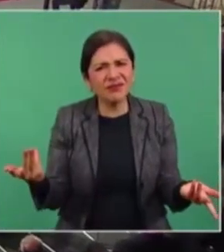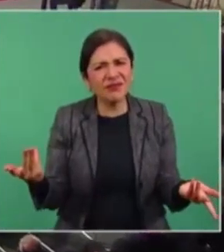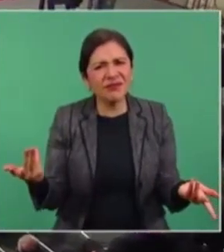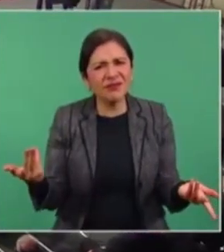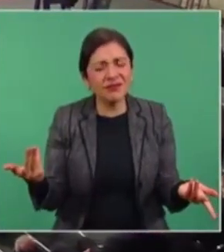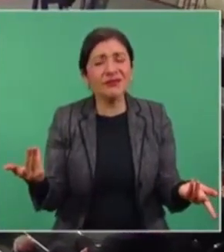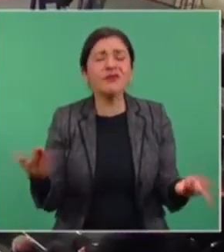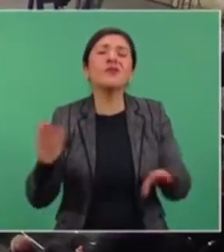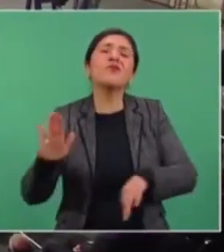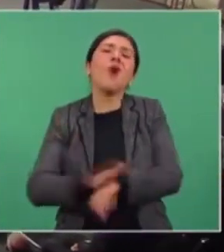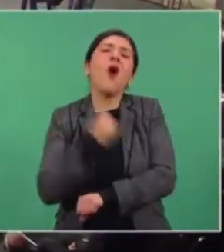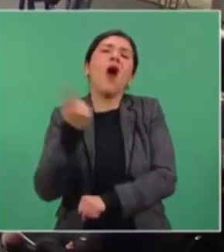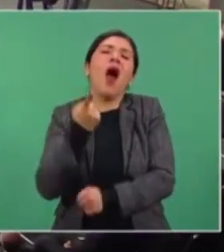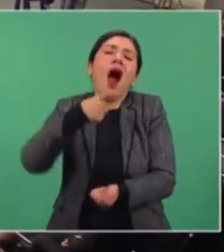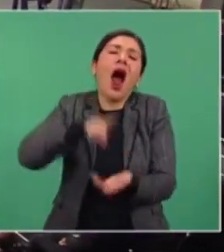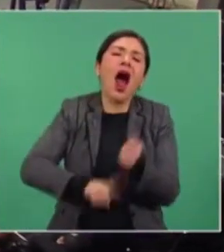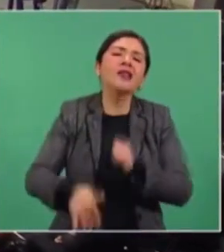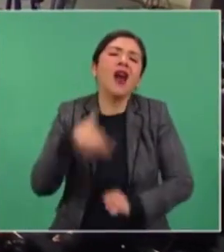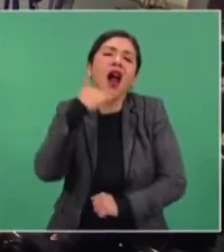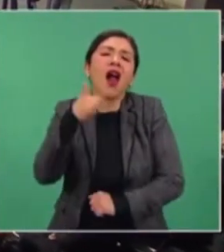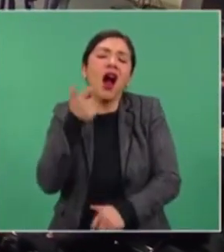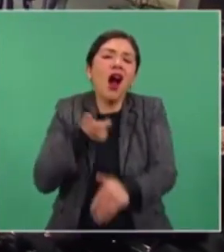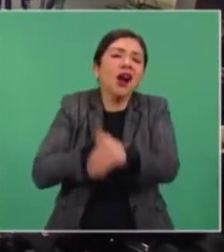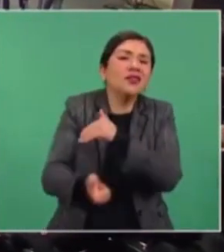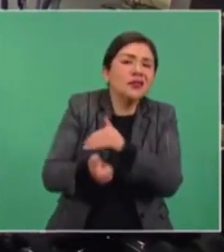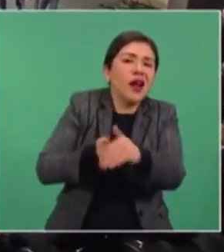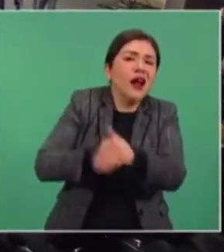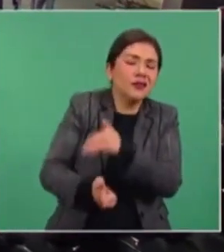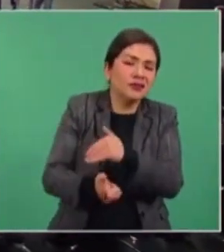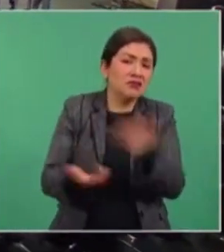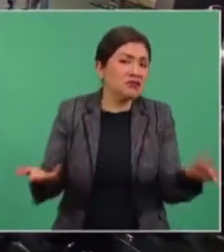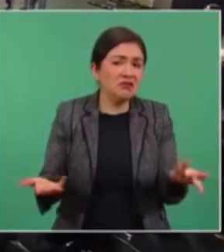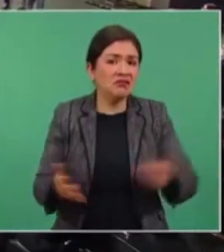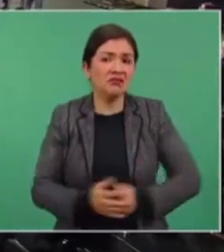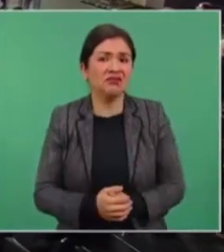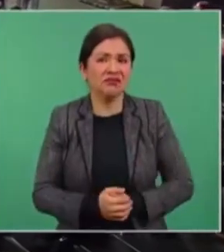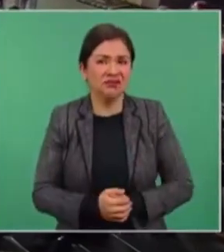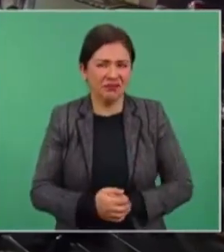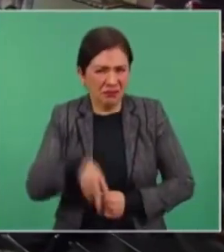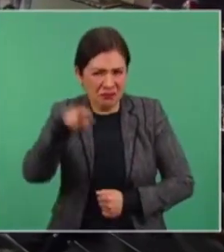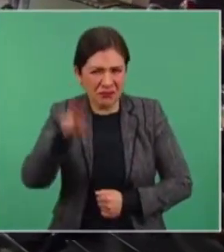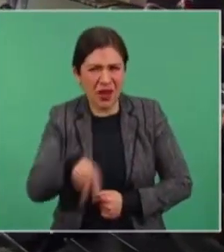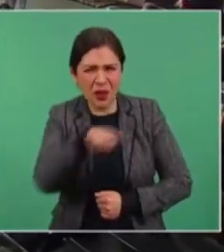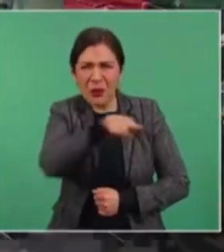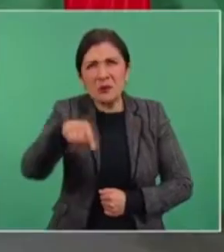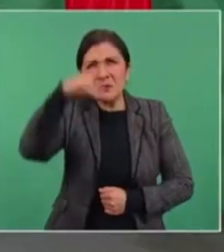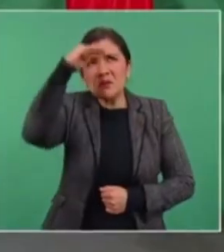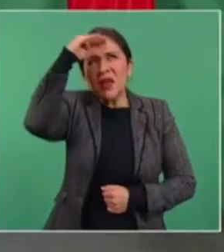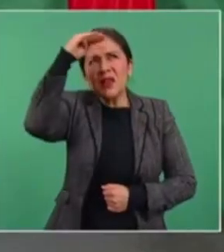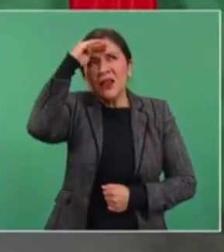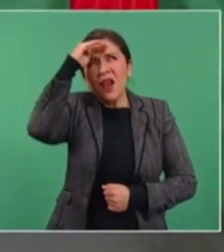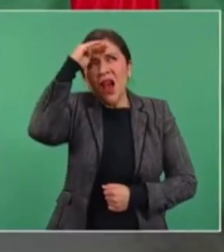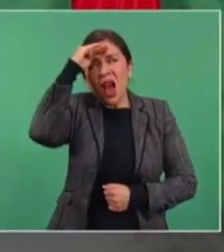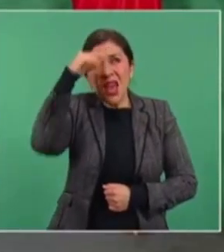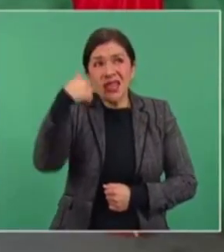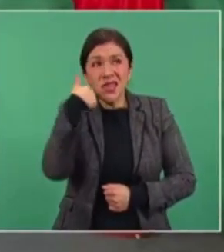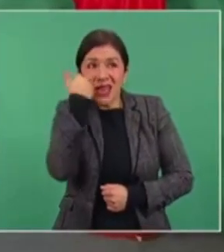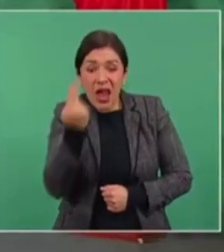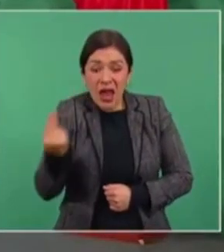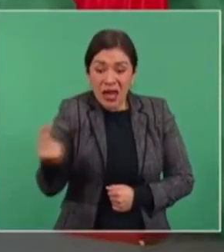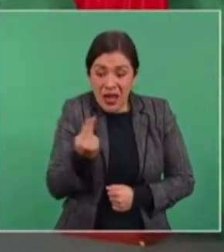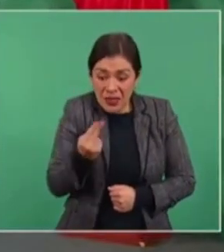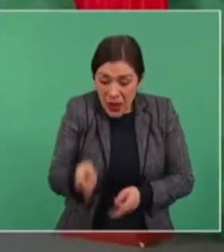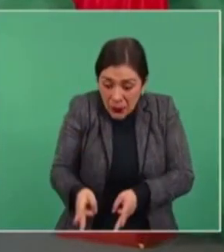Por la corrupción, porque no les importaba, aunque parezca increíble, extraer petróleo